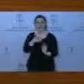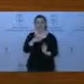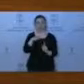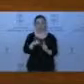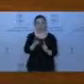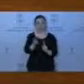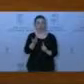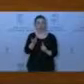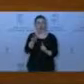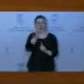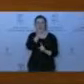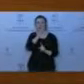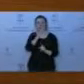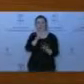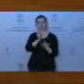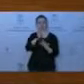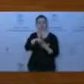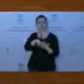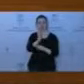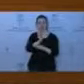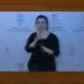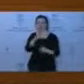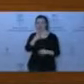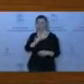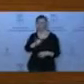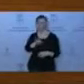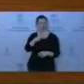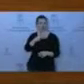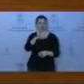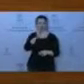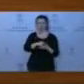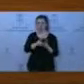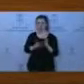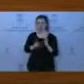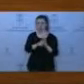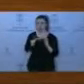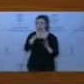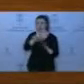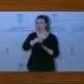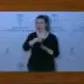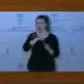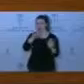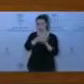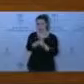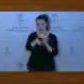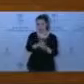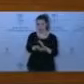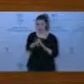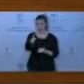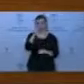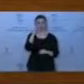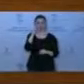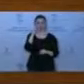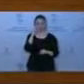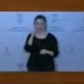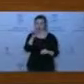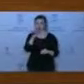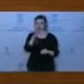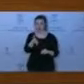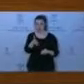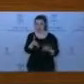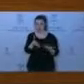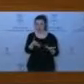a esta Cámara que se iba a oponer tajantemente a ese proyecto de ley, porque eran incapaces de poder explicarlo. Tuvieron miedo y, por lo tanto, lo